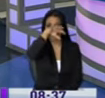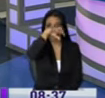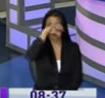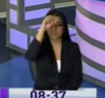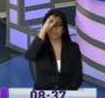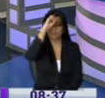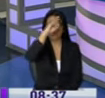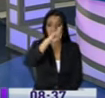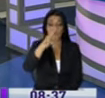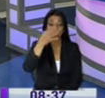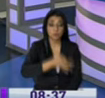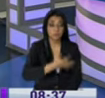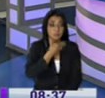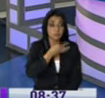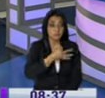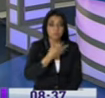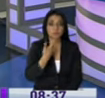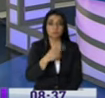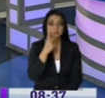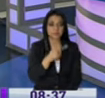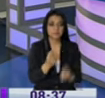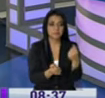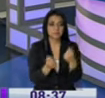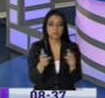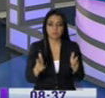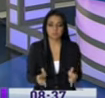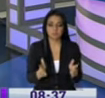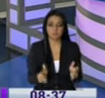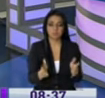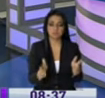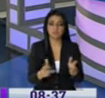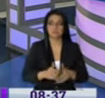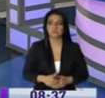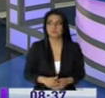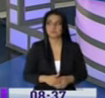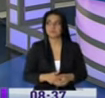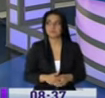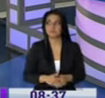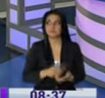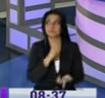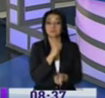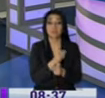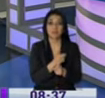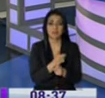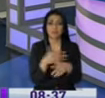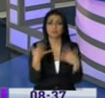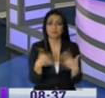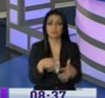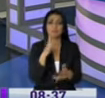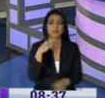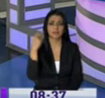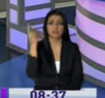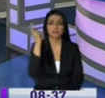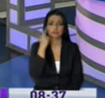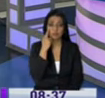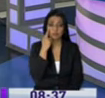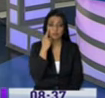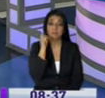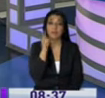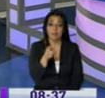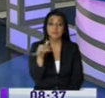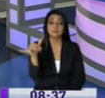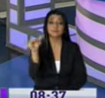el agrio cuando observó vehículos mal estacionados en toda esta zona. Y claro, es que tienen toda la razón, porque allá en San